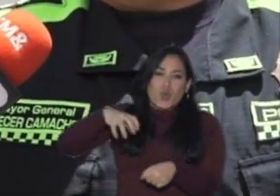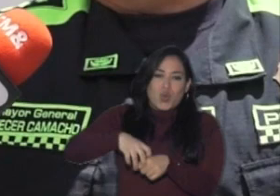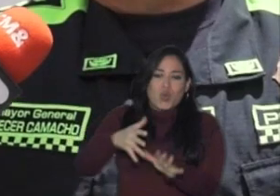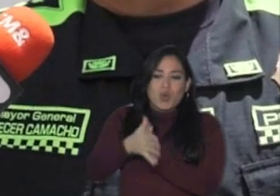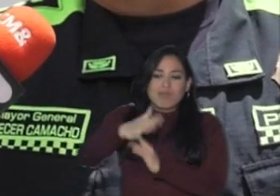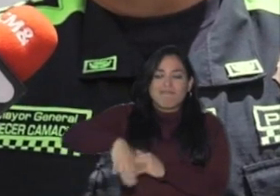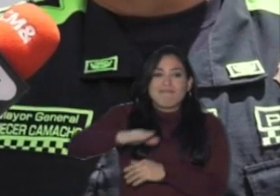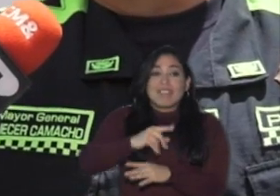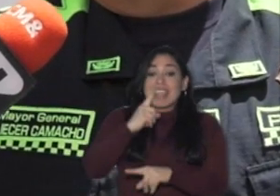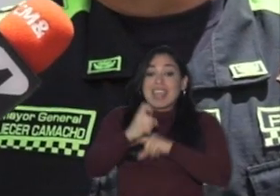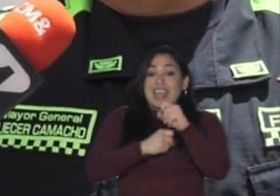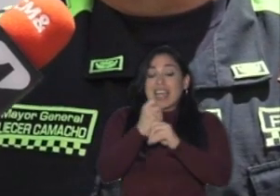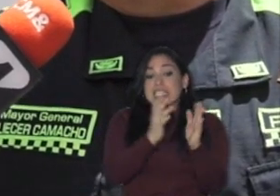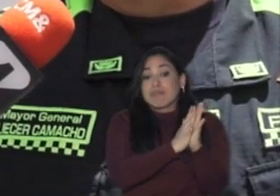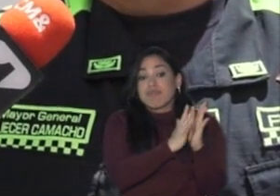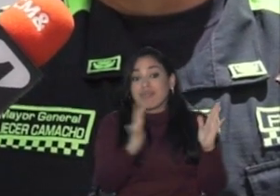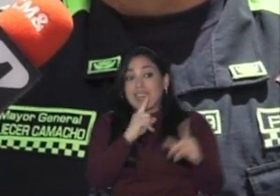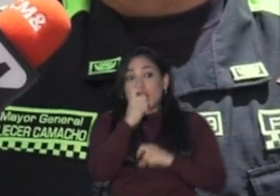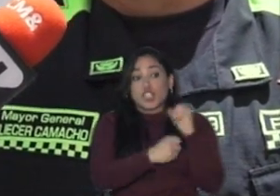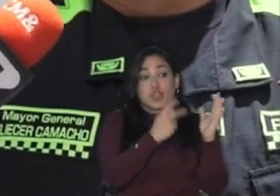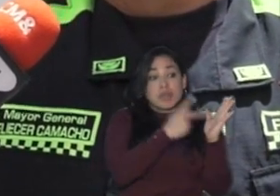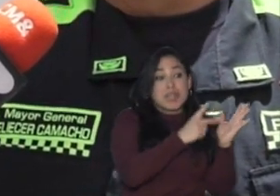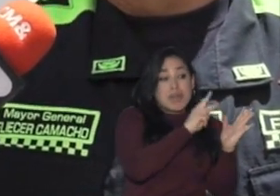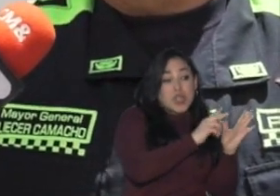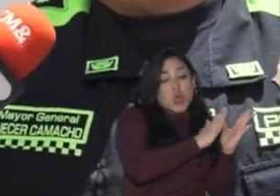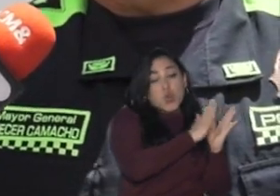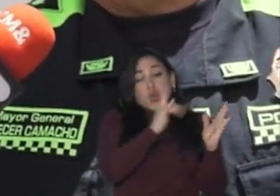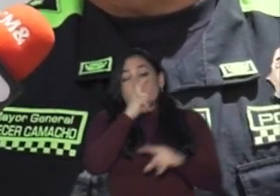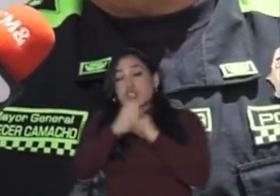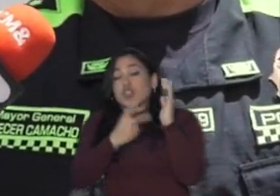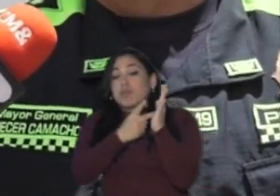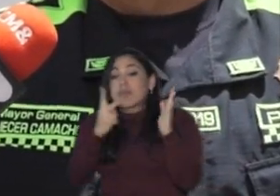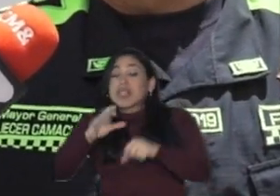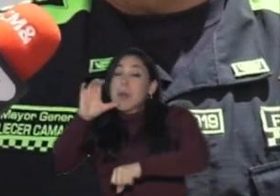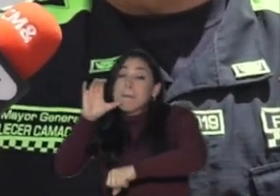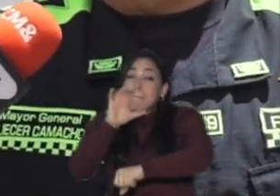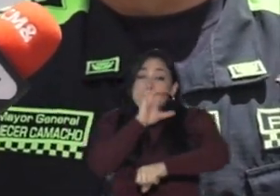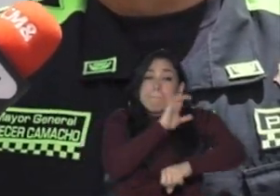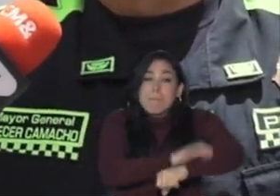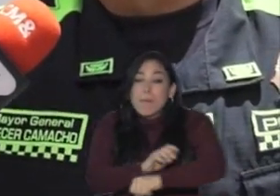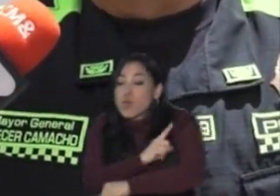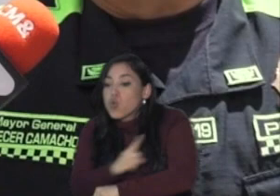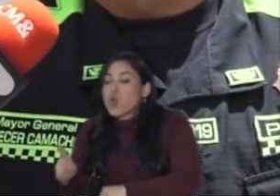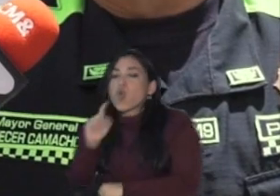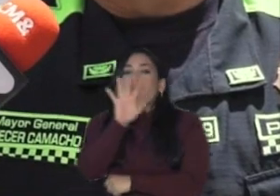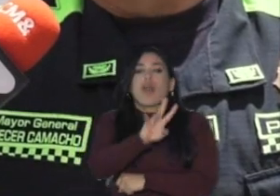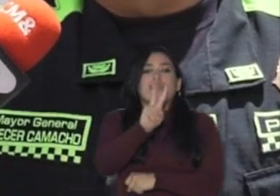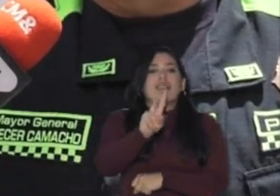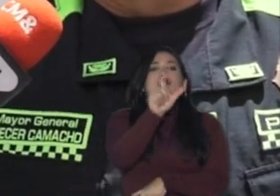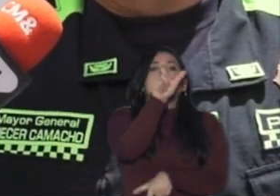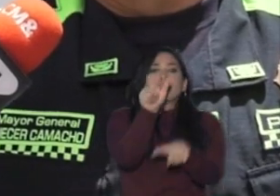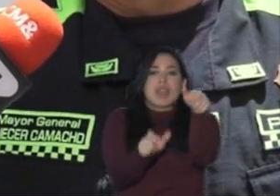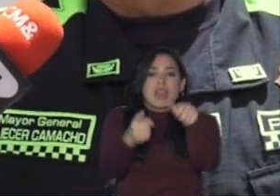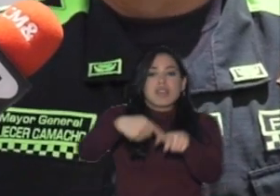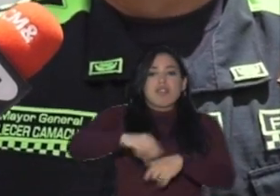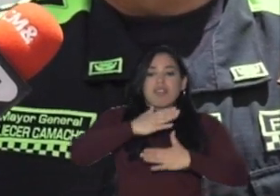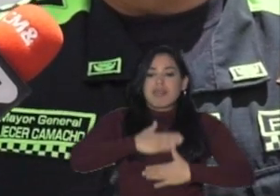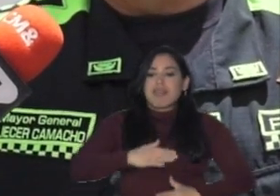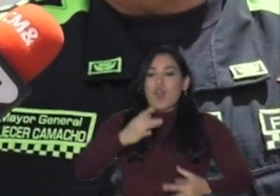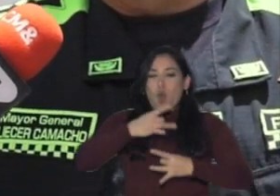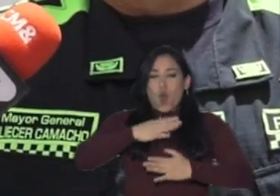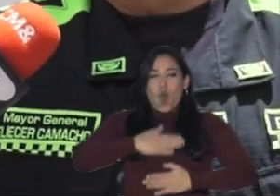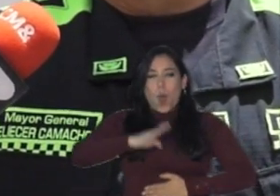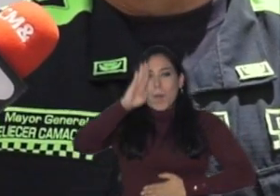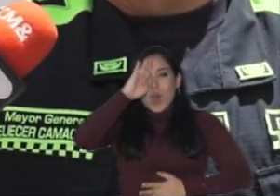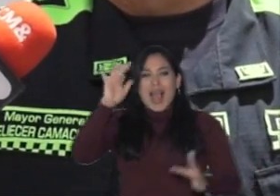Durante el corrido del año 2021-2022 se han logrado capturar 42 personas que utilizan prendas de